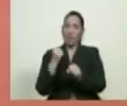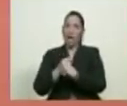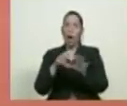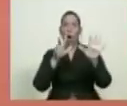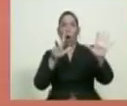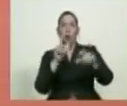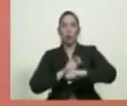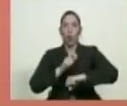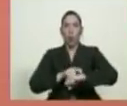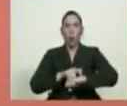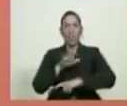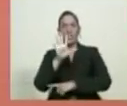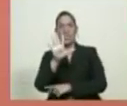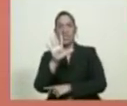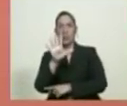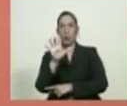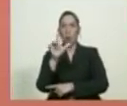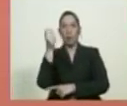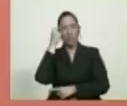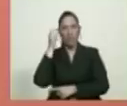días a la semana, si trabaja de lunes a viernes,